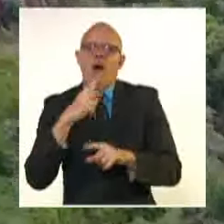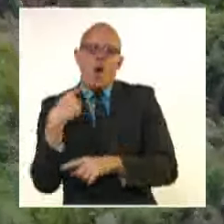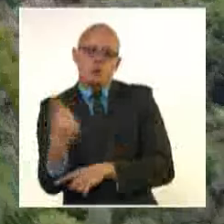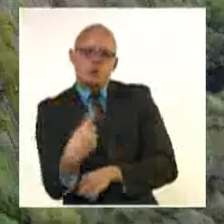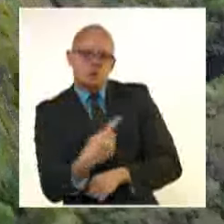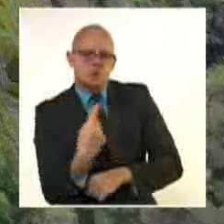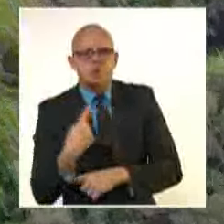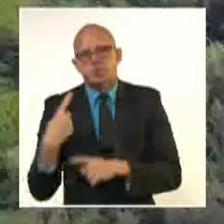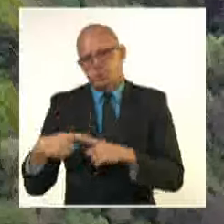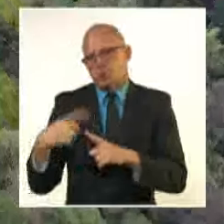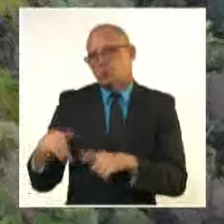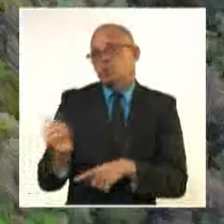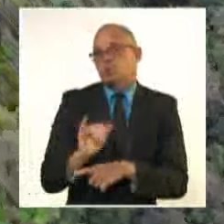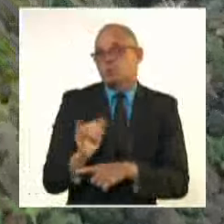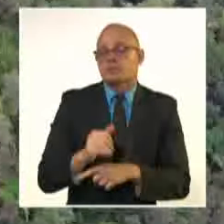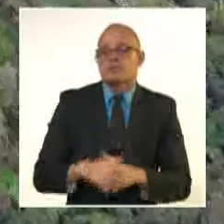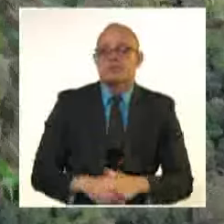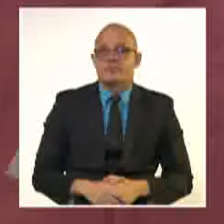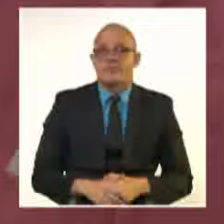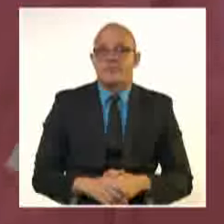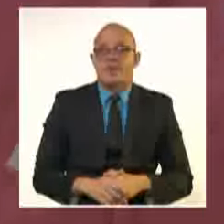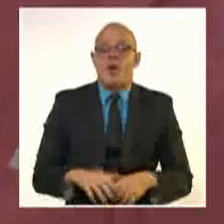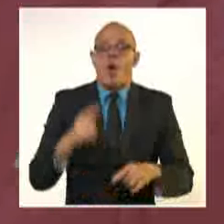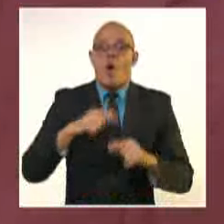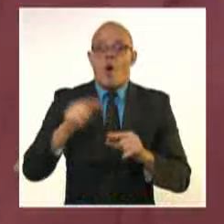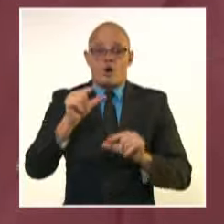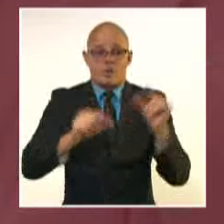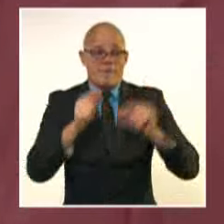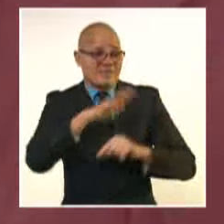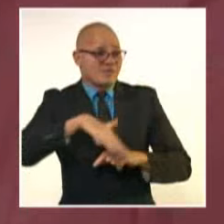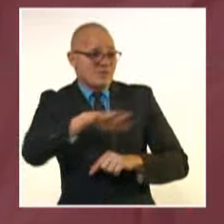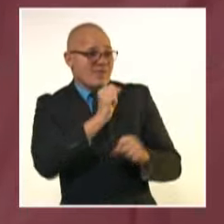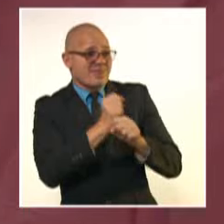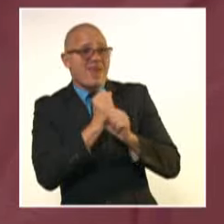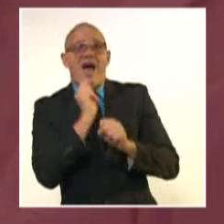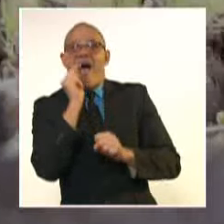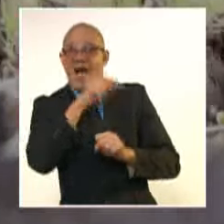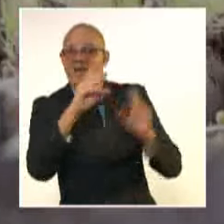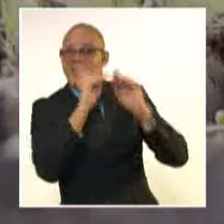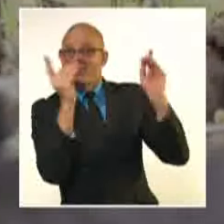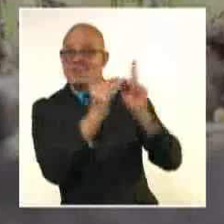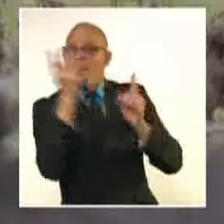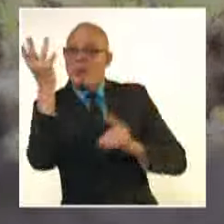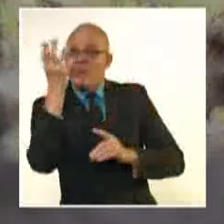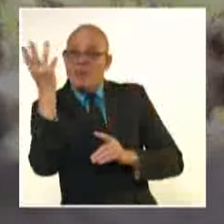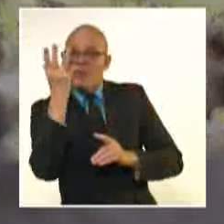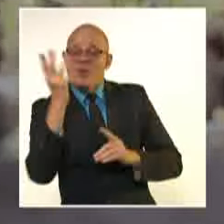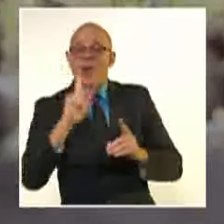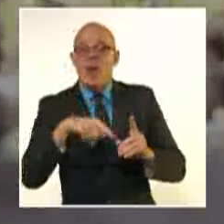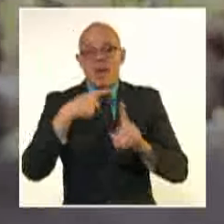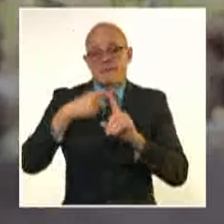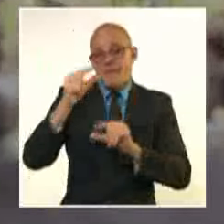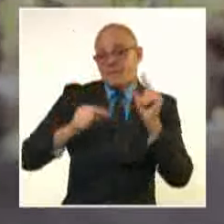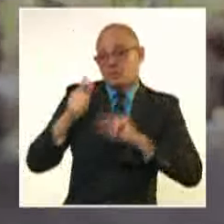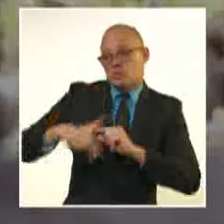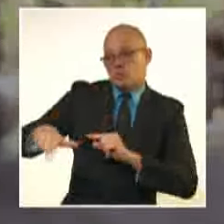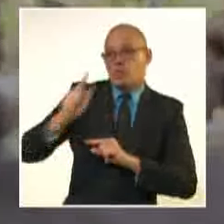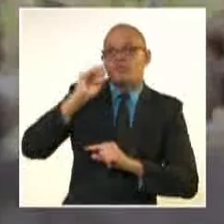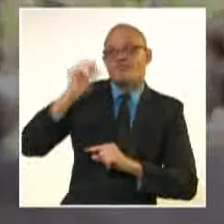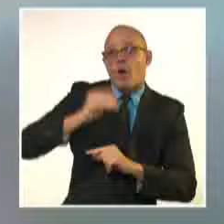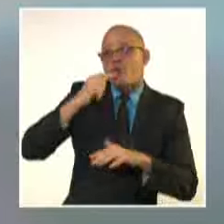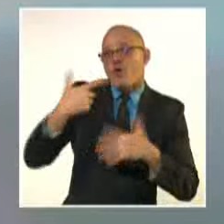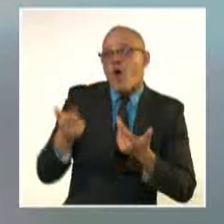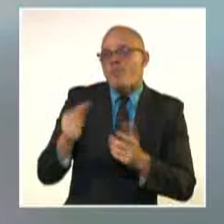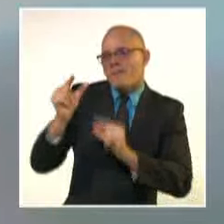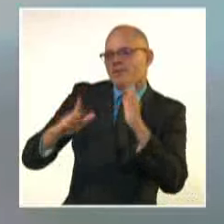los datos que registra un observador en la estación, interpretados por un meteorólogo, hasta las decisiones cotidianas de una